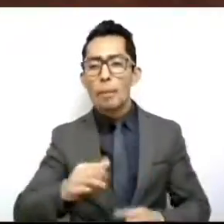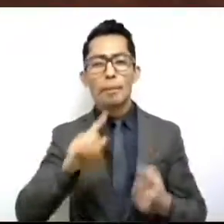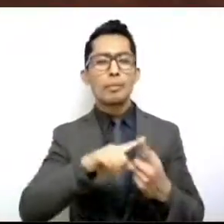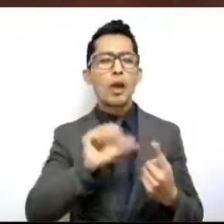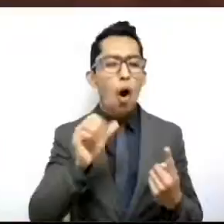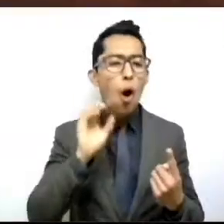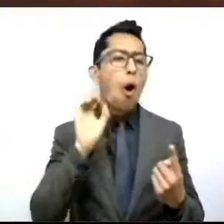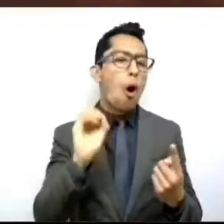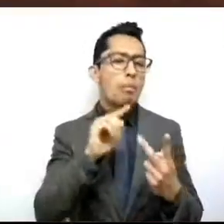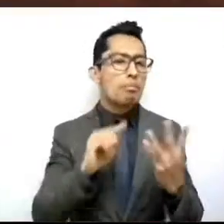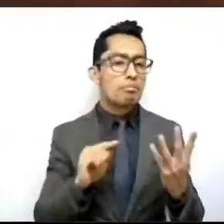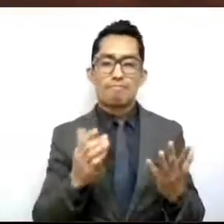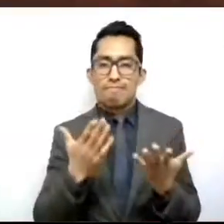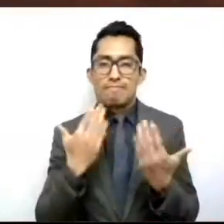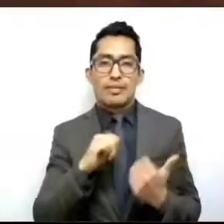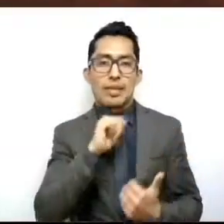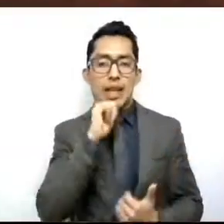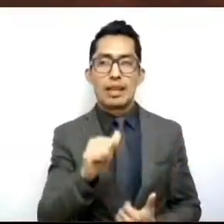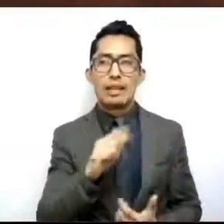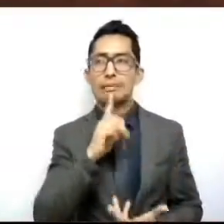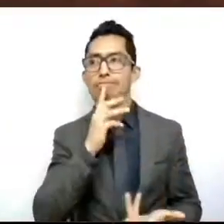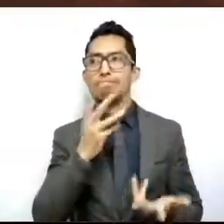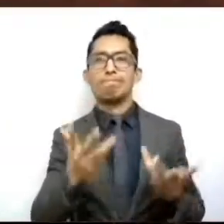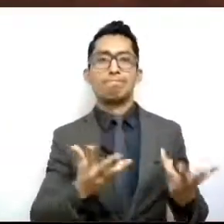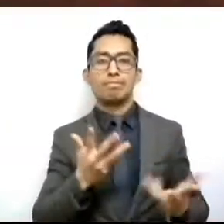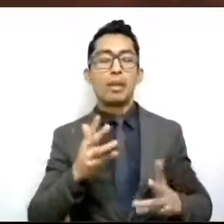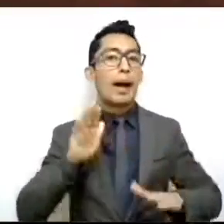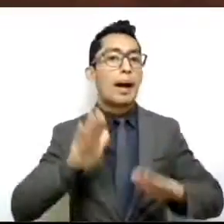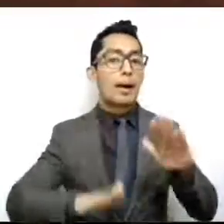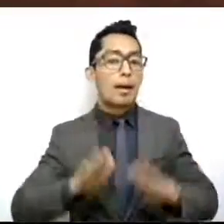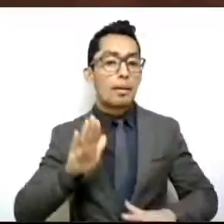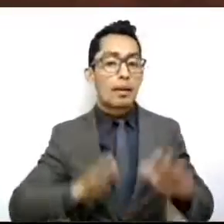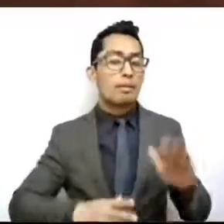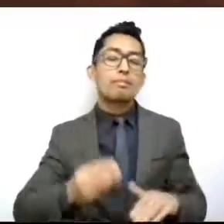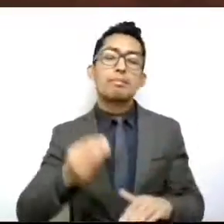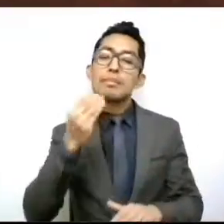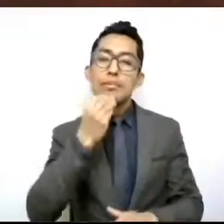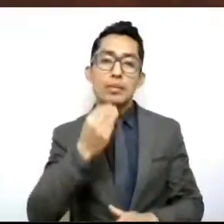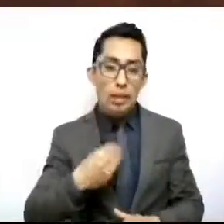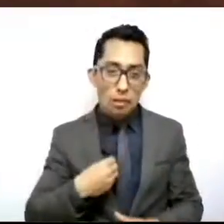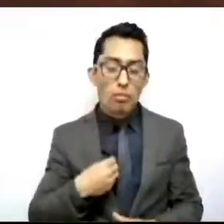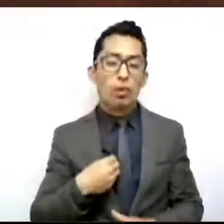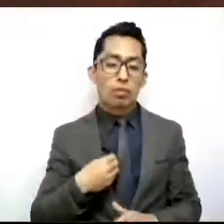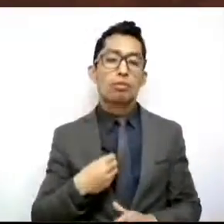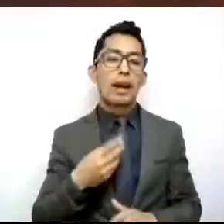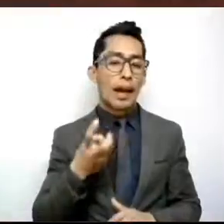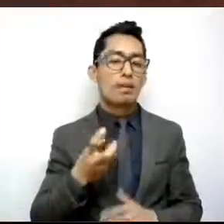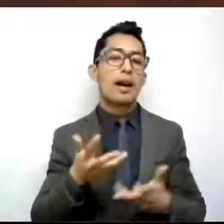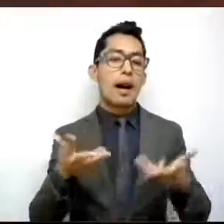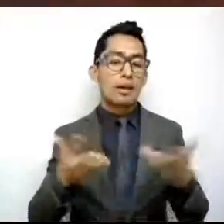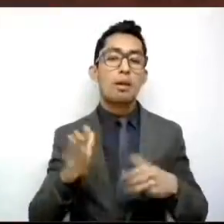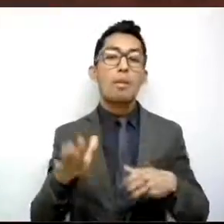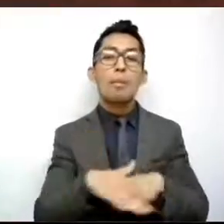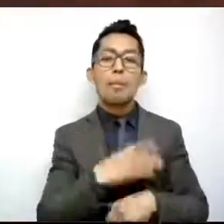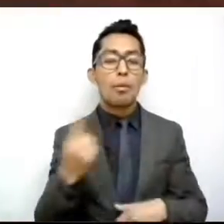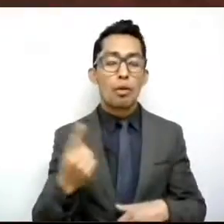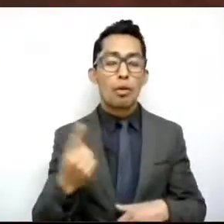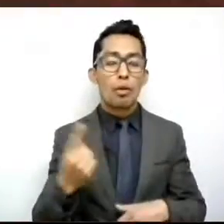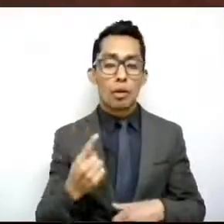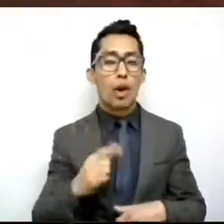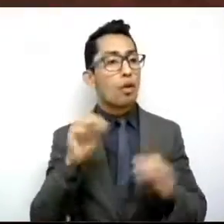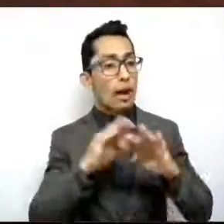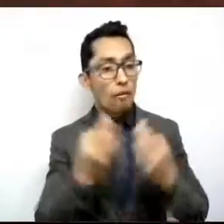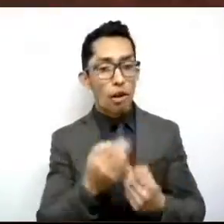Entonces, hay veces en que uno tiene que hacer las cosas porque es la única manera, la